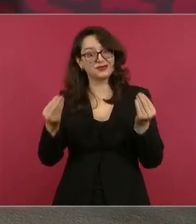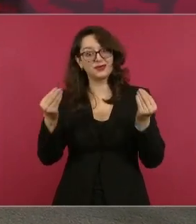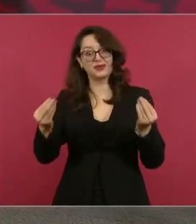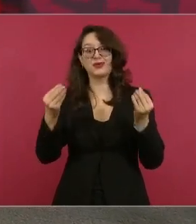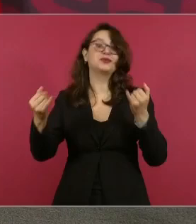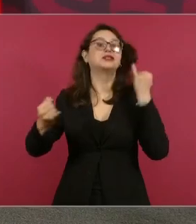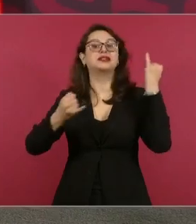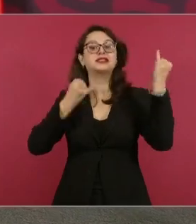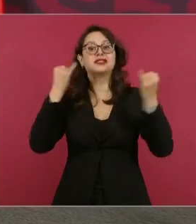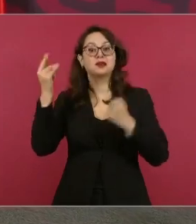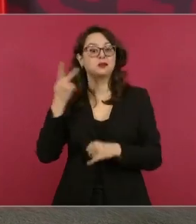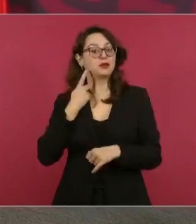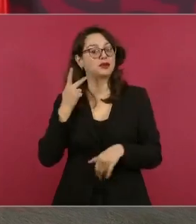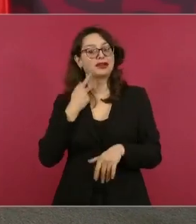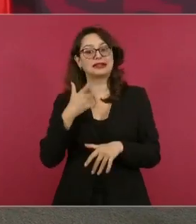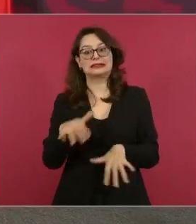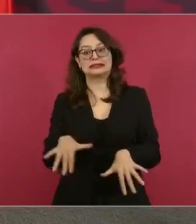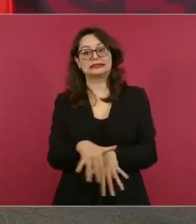digo politiquería.